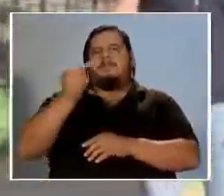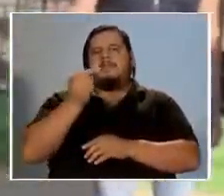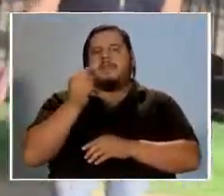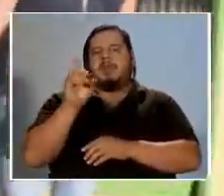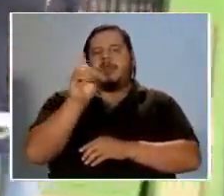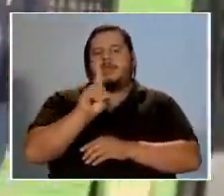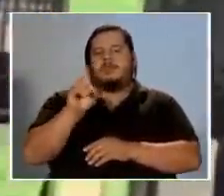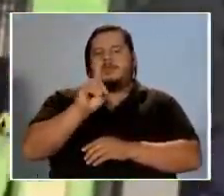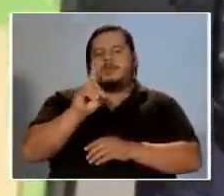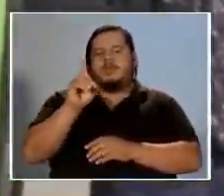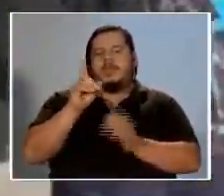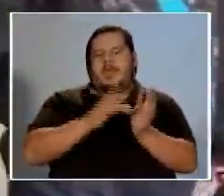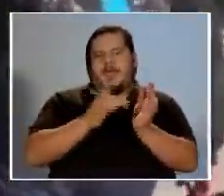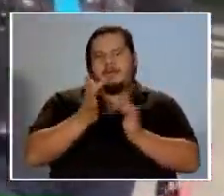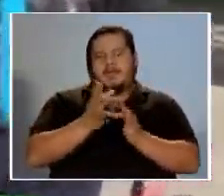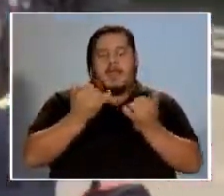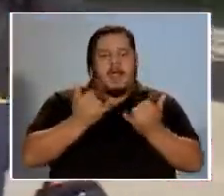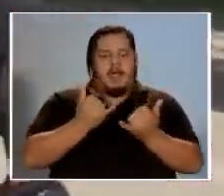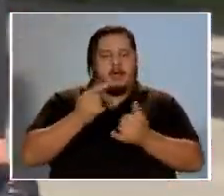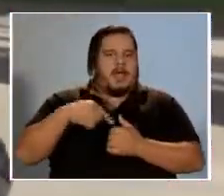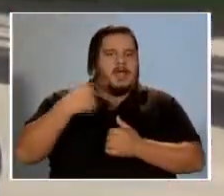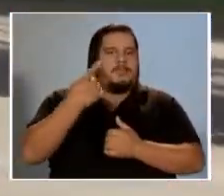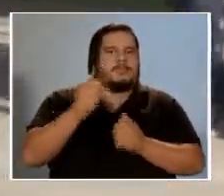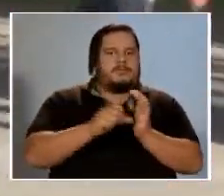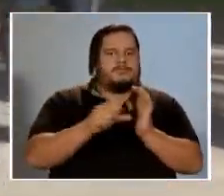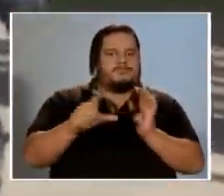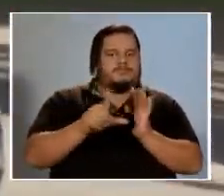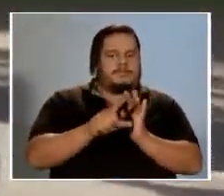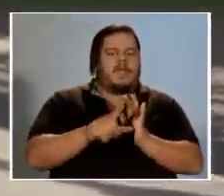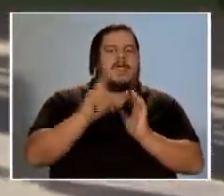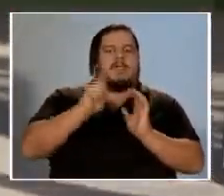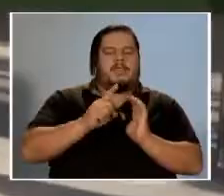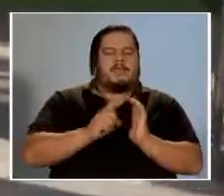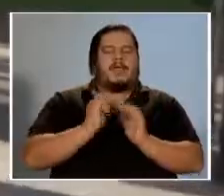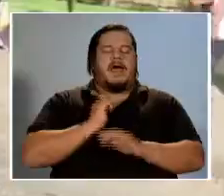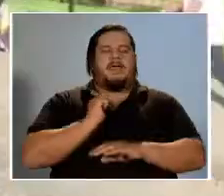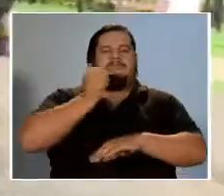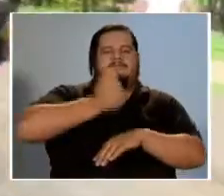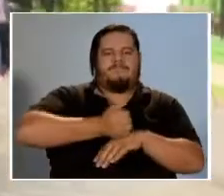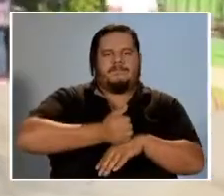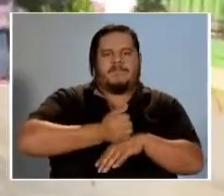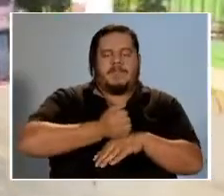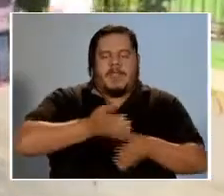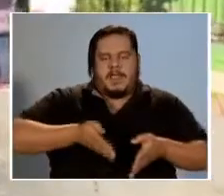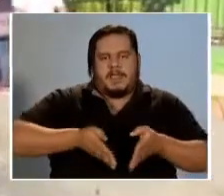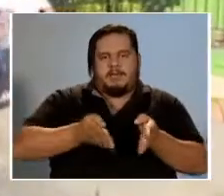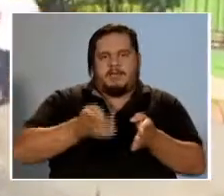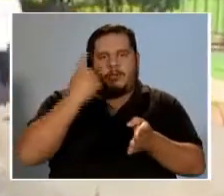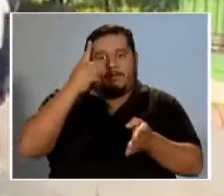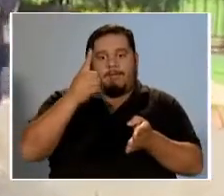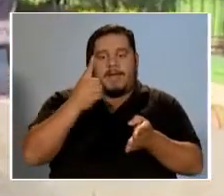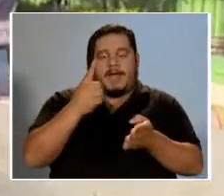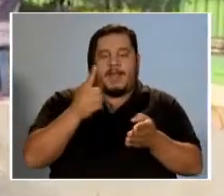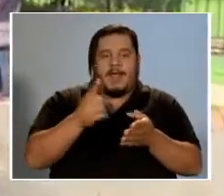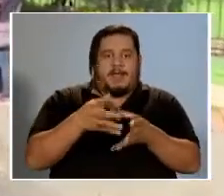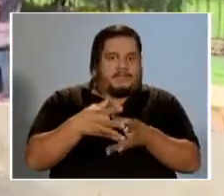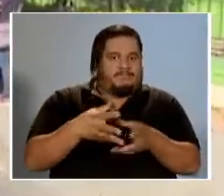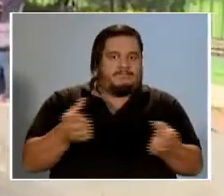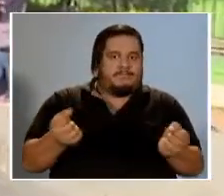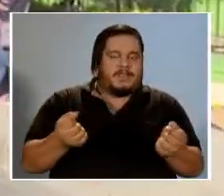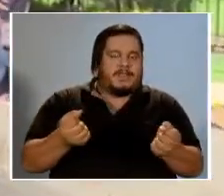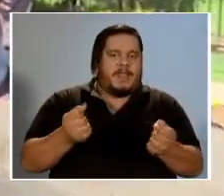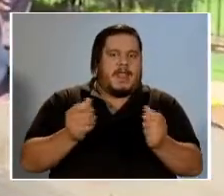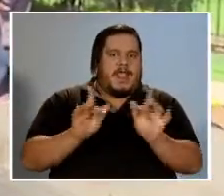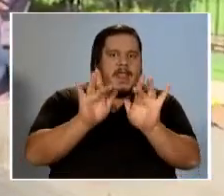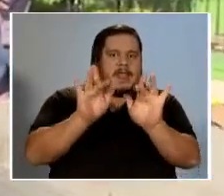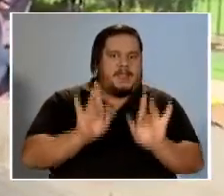de abril. Ahora corresponderá a la próxima Asamblea Legislativa definir el camino para subsanar el vacío. Si la iniciativa debe volver al